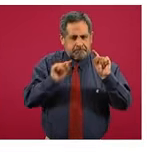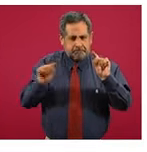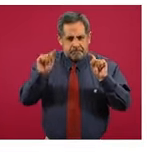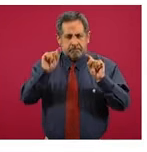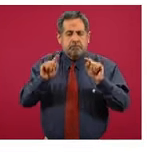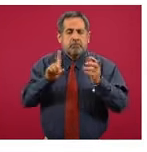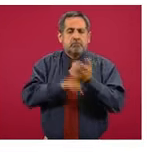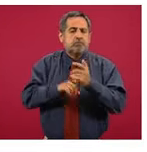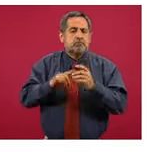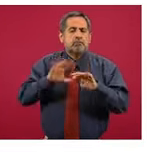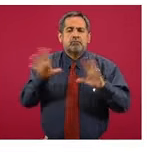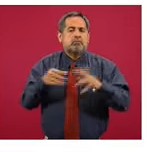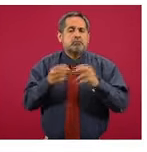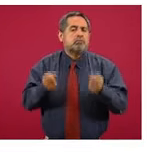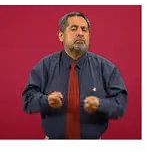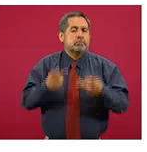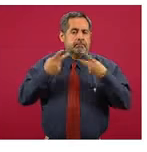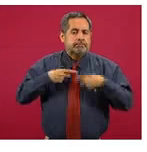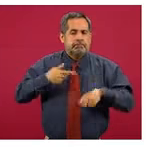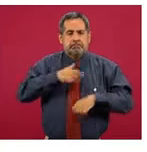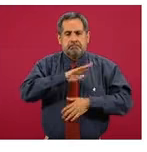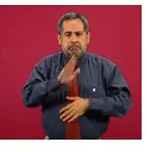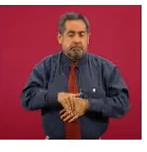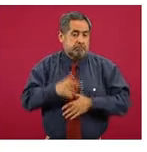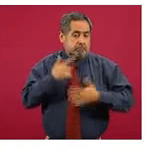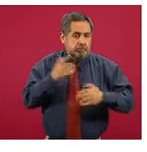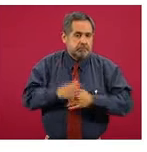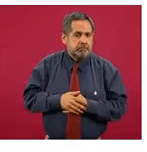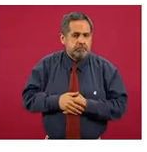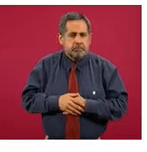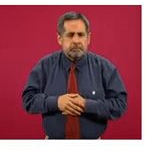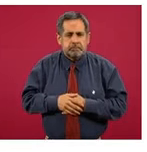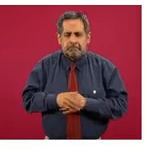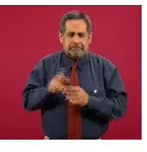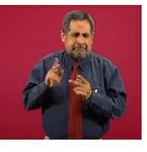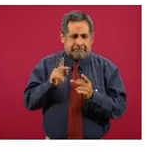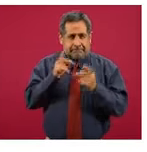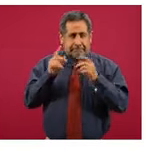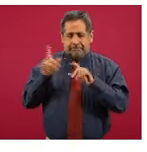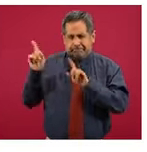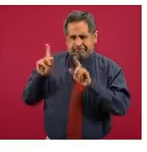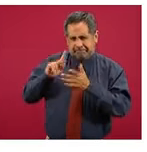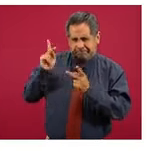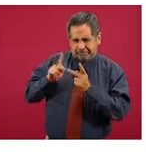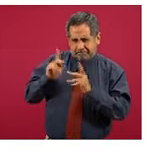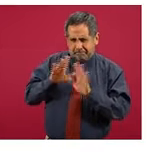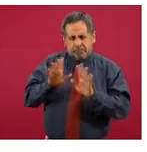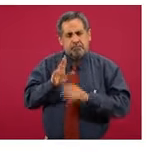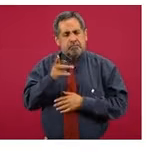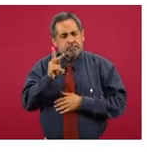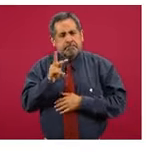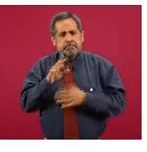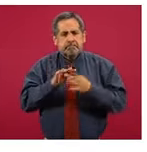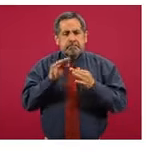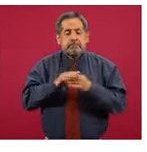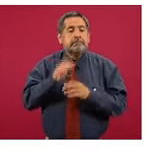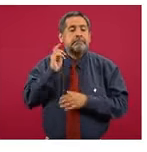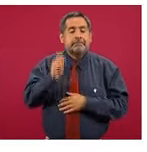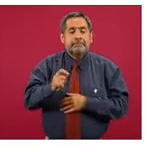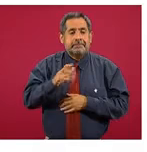tamaño es por el número de casos y aunque tampoco es una asociación perfecta, hay una sugerencia que a cuanto